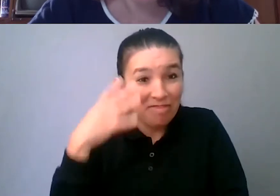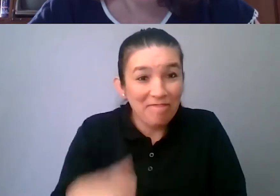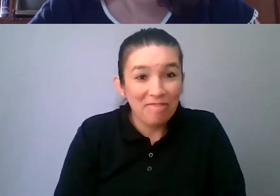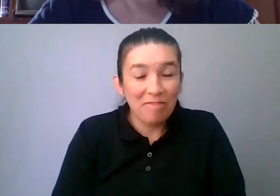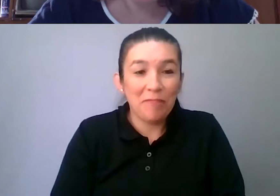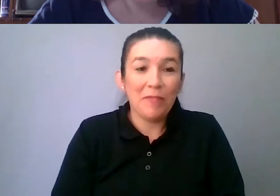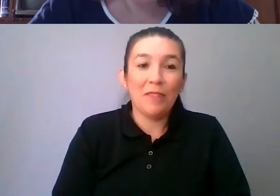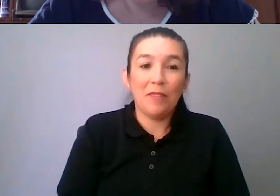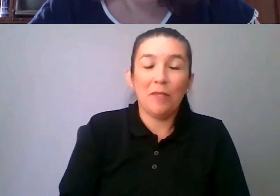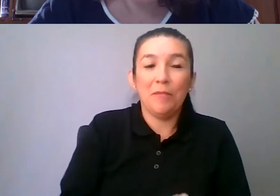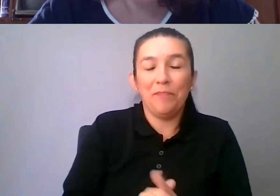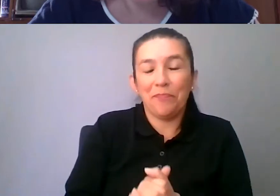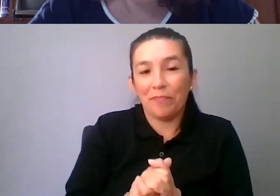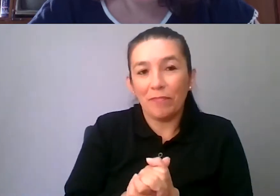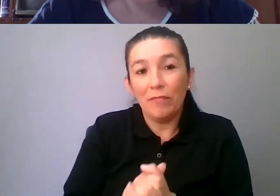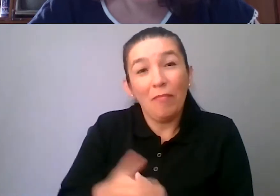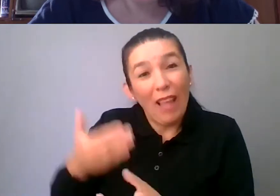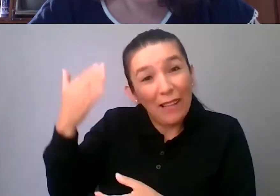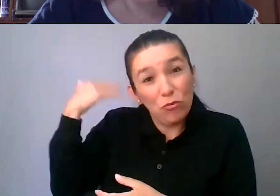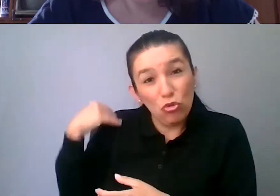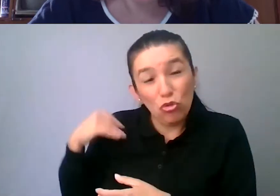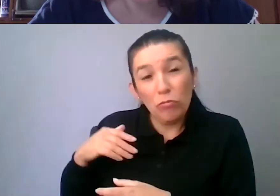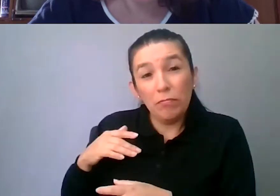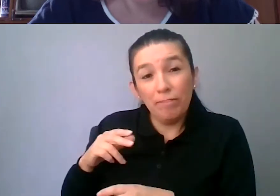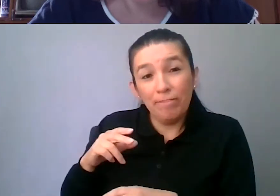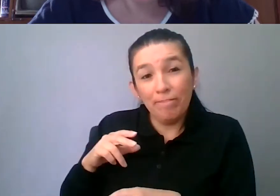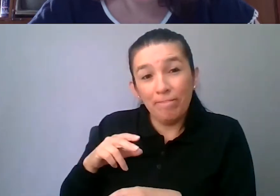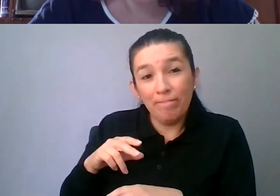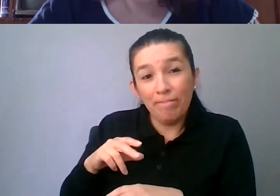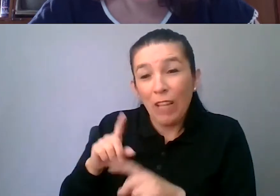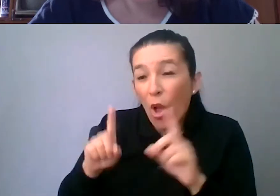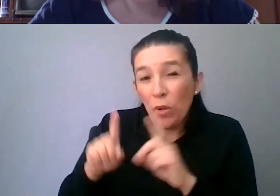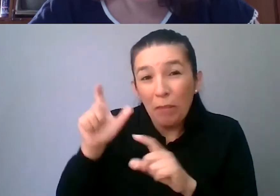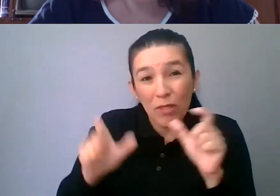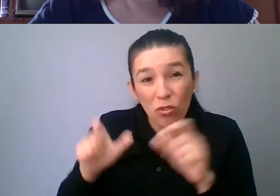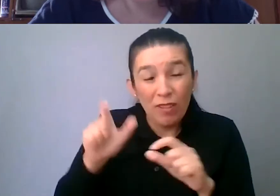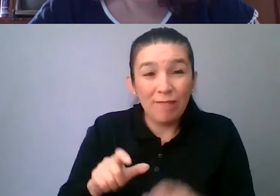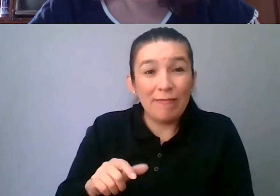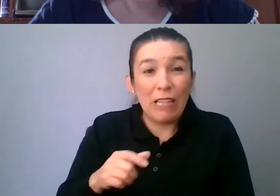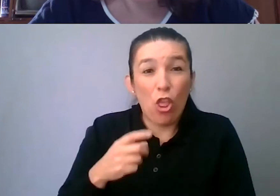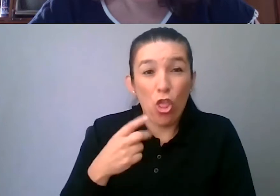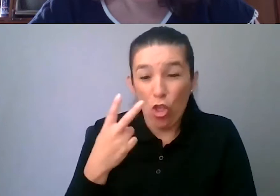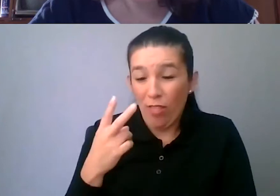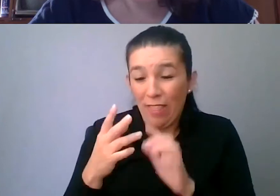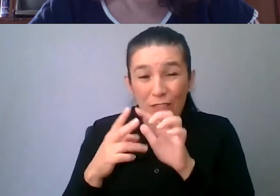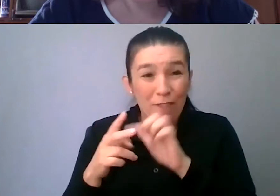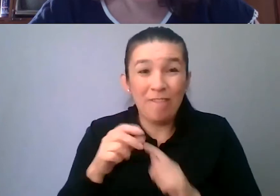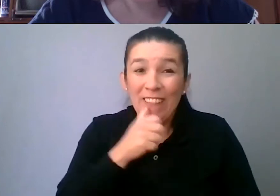Mira, alguna vez hice figuras con personas a quienes les faltaban dos dedos, ¿ya? O sea, se puede hacer